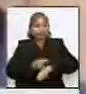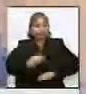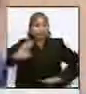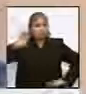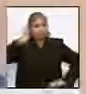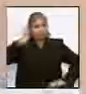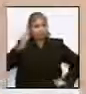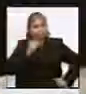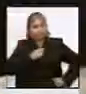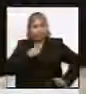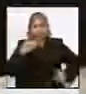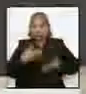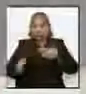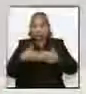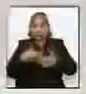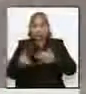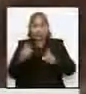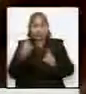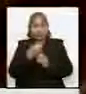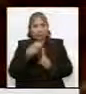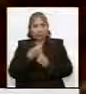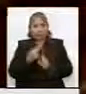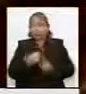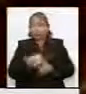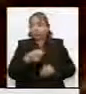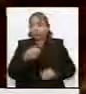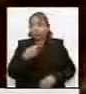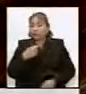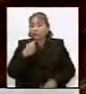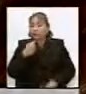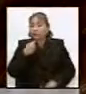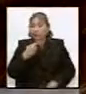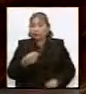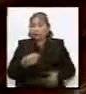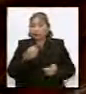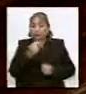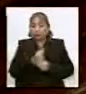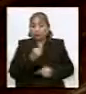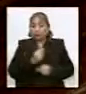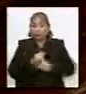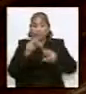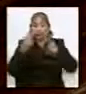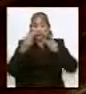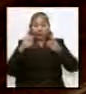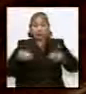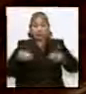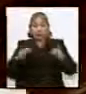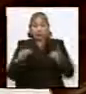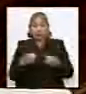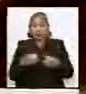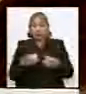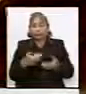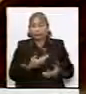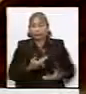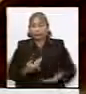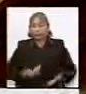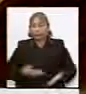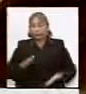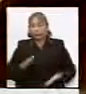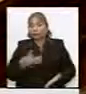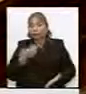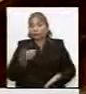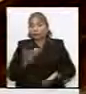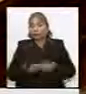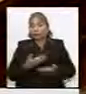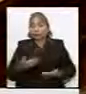son víctimas de cualquier violencia. Se esté trabajando esta temática aquí en el Congreso de la República. Hay varias cosas